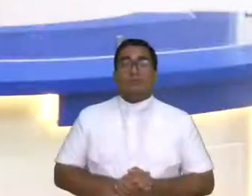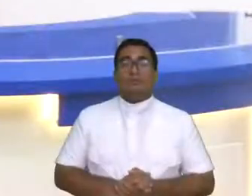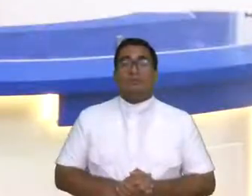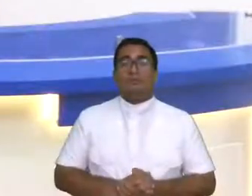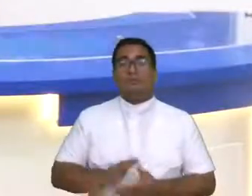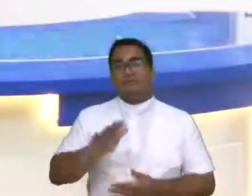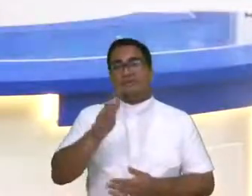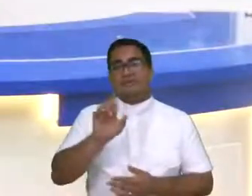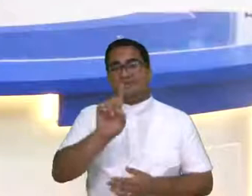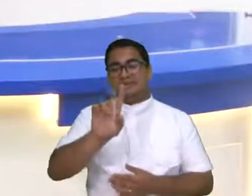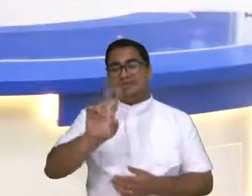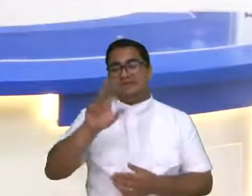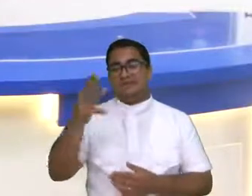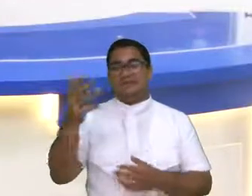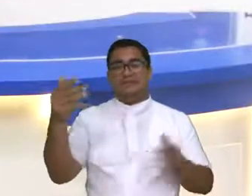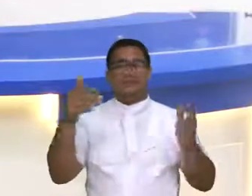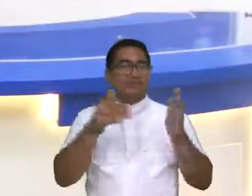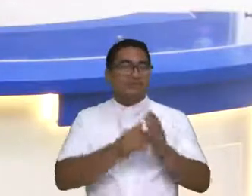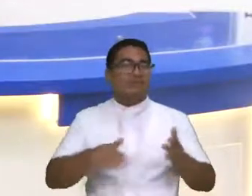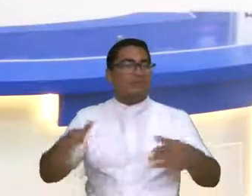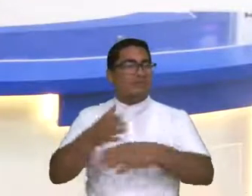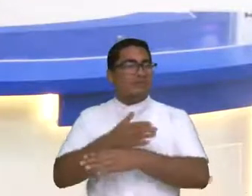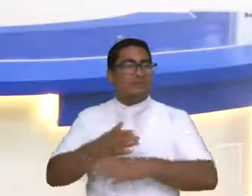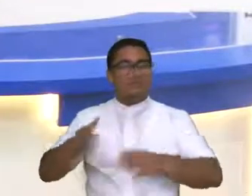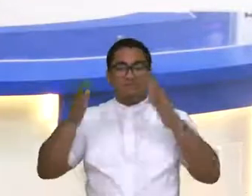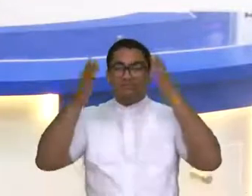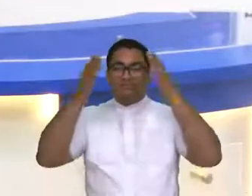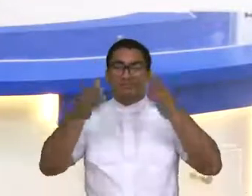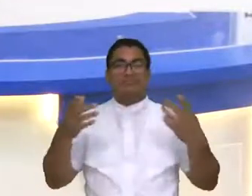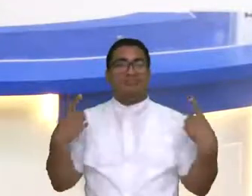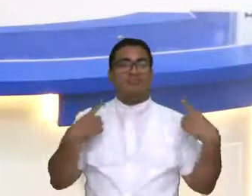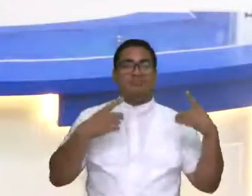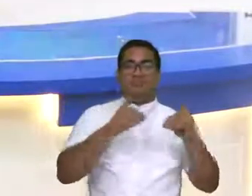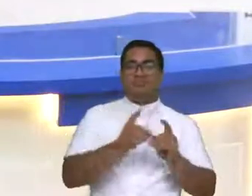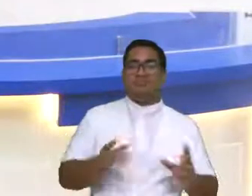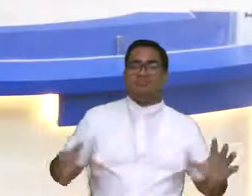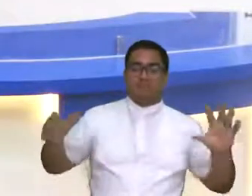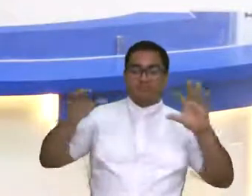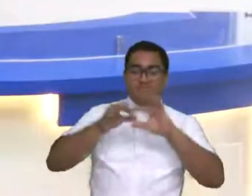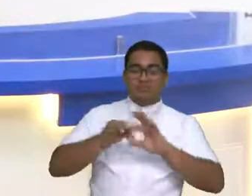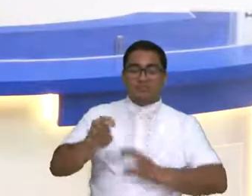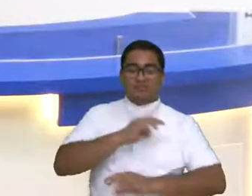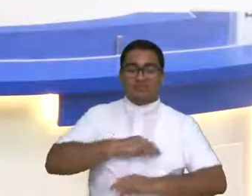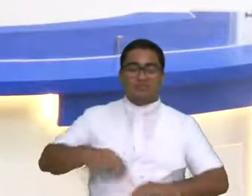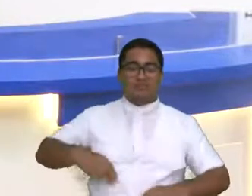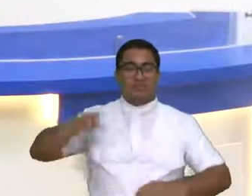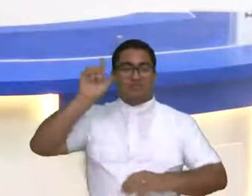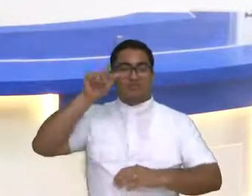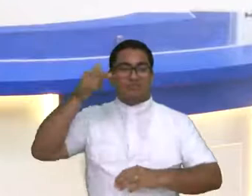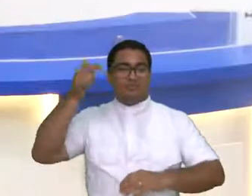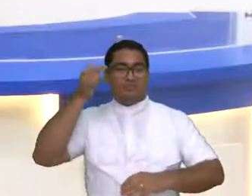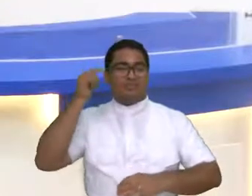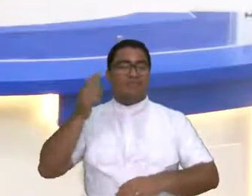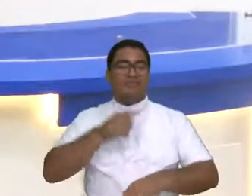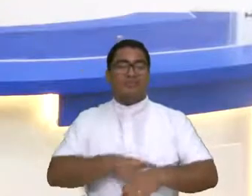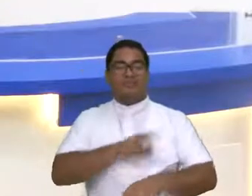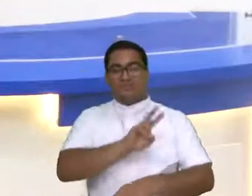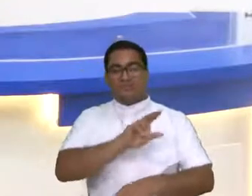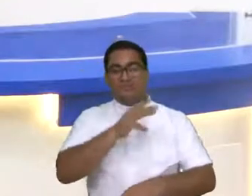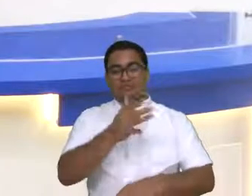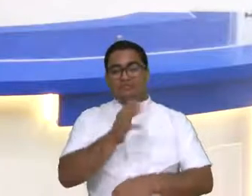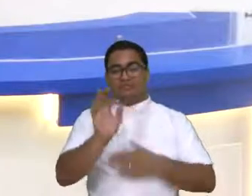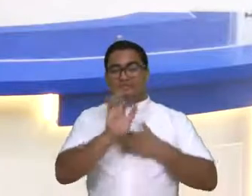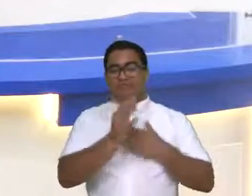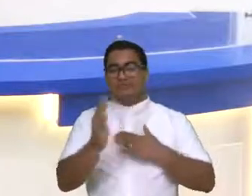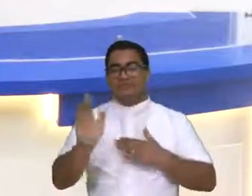Más de 129.000 servicios prestaron las direcciones adscritas al Ministerio de Gobernación durante el periodo del 29 de